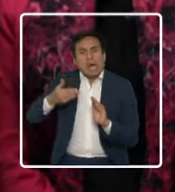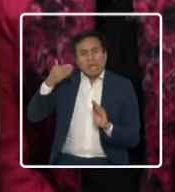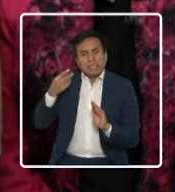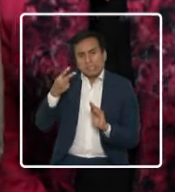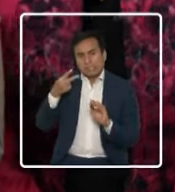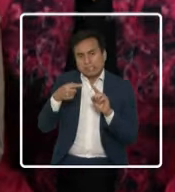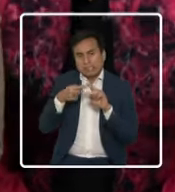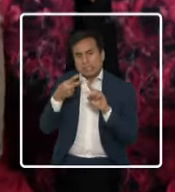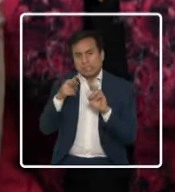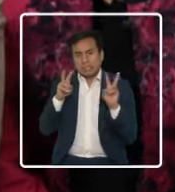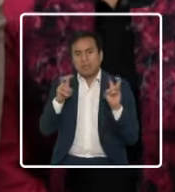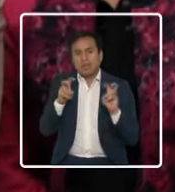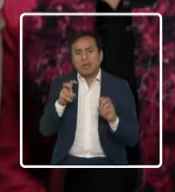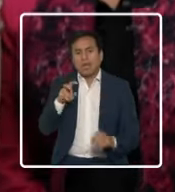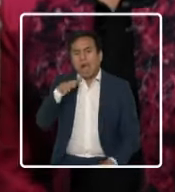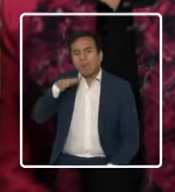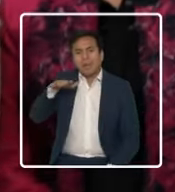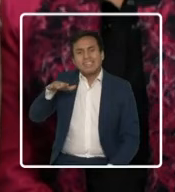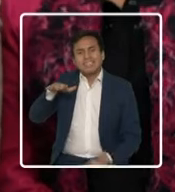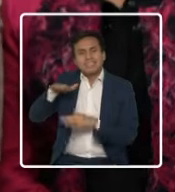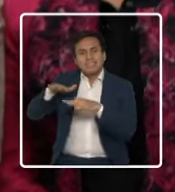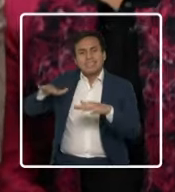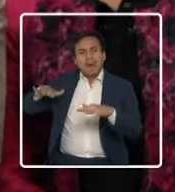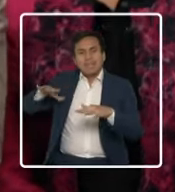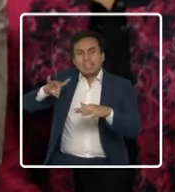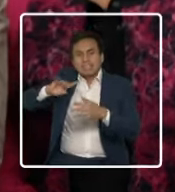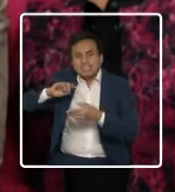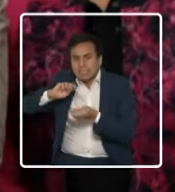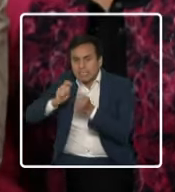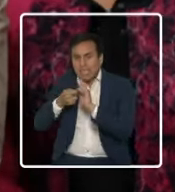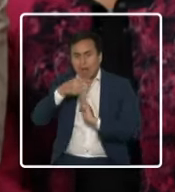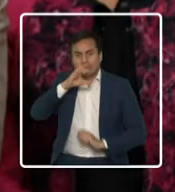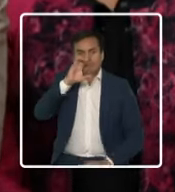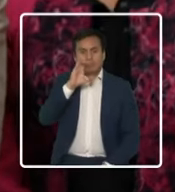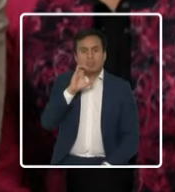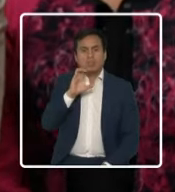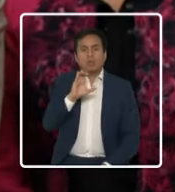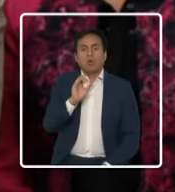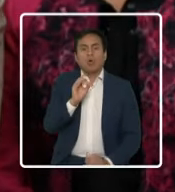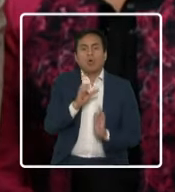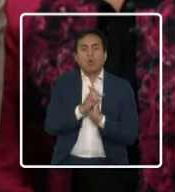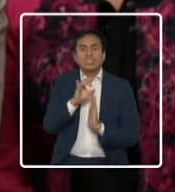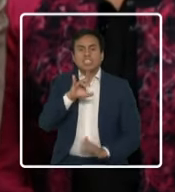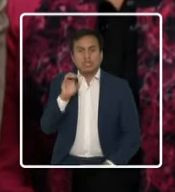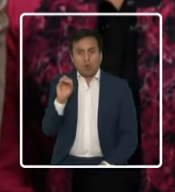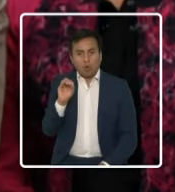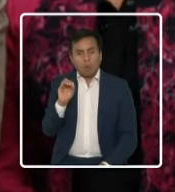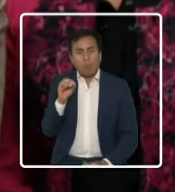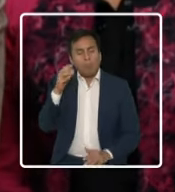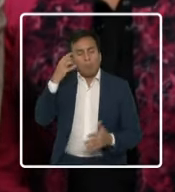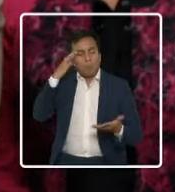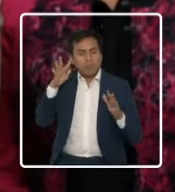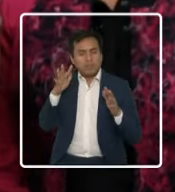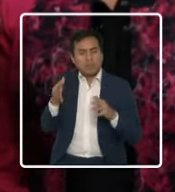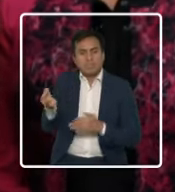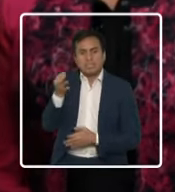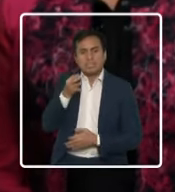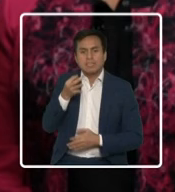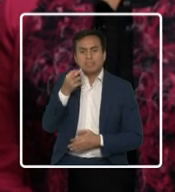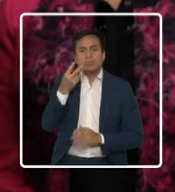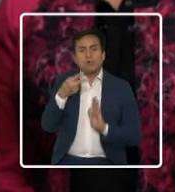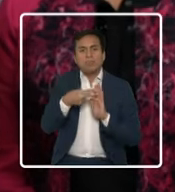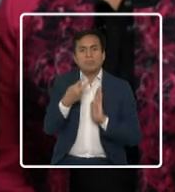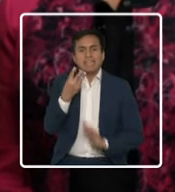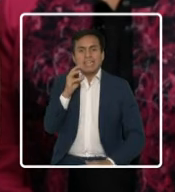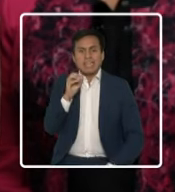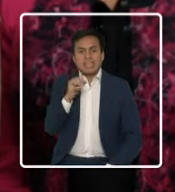reportaje completísimo sobre el caso anoche, y ese reportaje es el que traía la exclusiva del fiscal